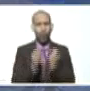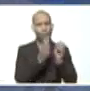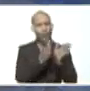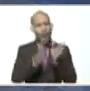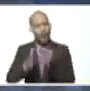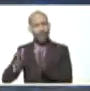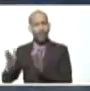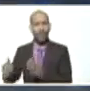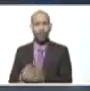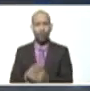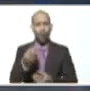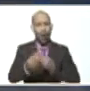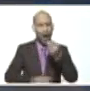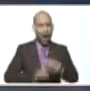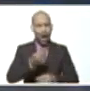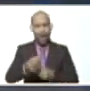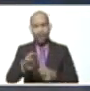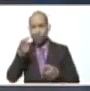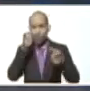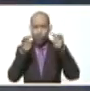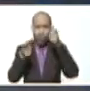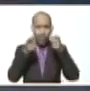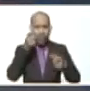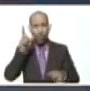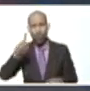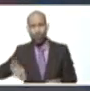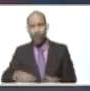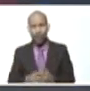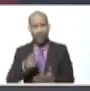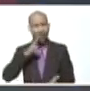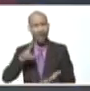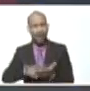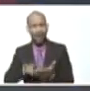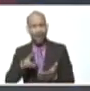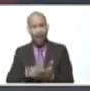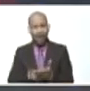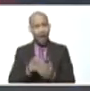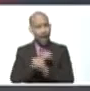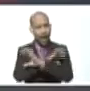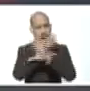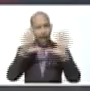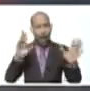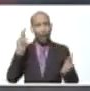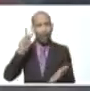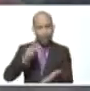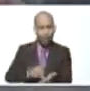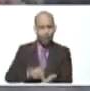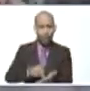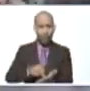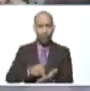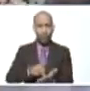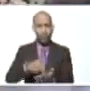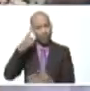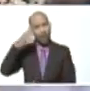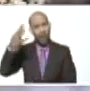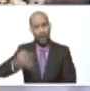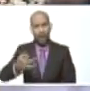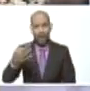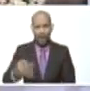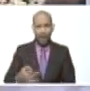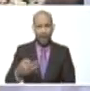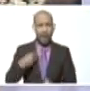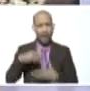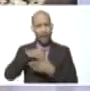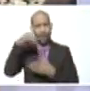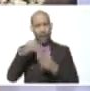planificación, ejecución y supervisión, en las que la verdad y la transparencia se hagan presentes para que la credibilidad y la